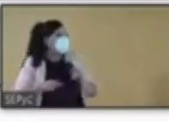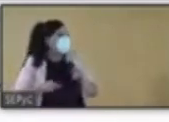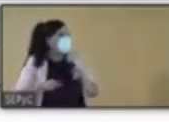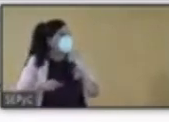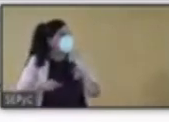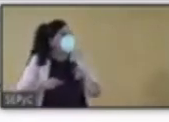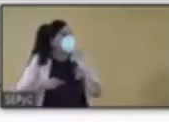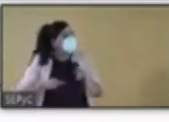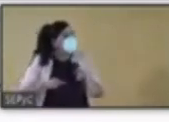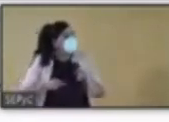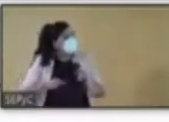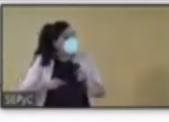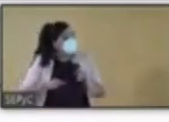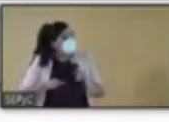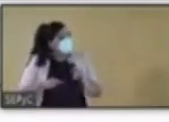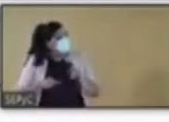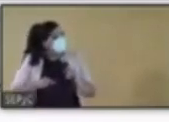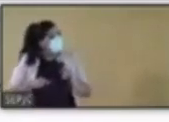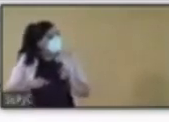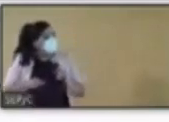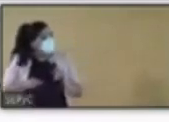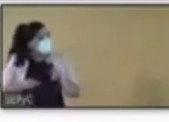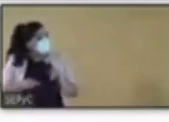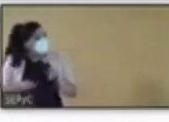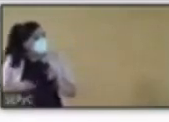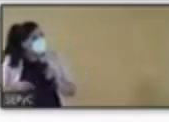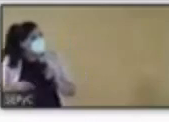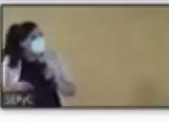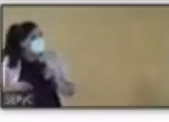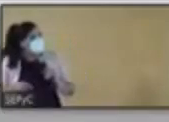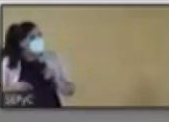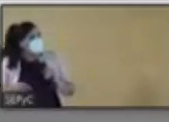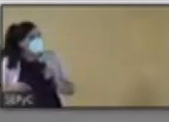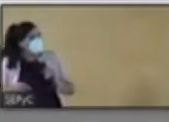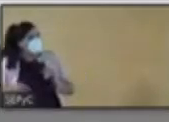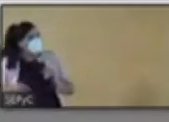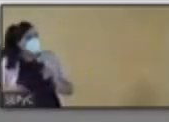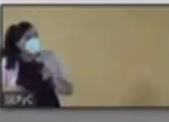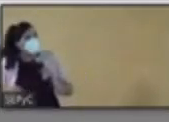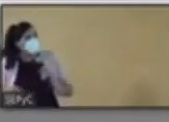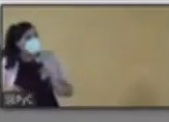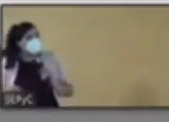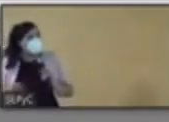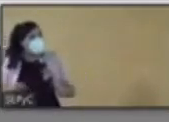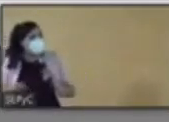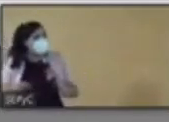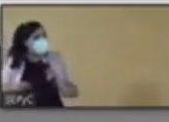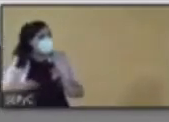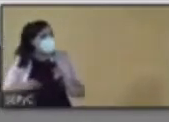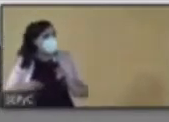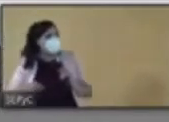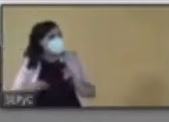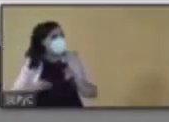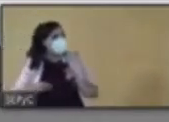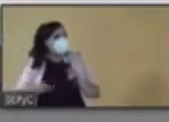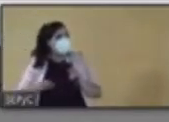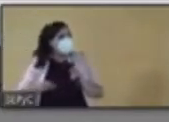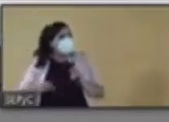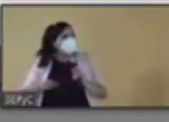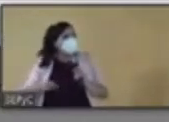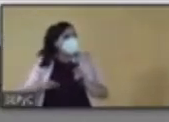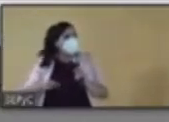otra naturaleza. Entonces aquí vamos a poner agregar, por favor, para verificar qué es lo que nos requiere para efectos de